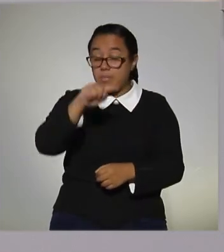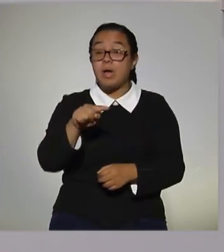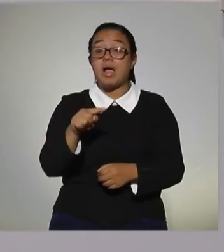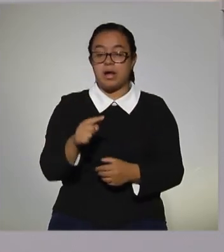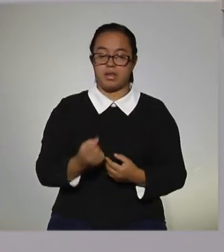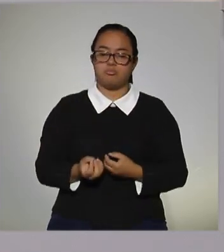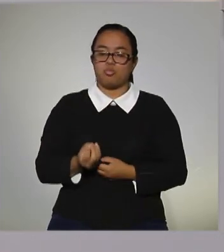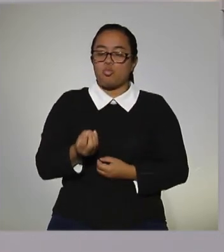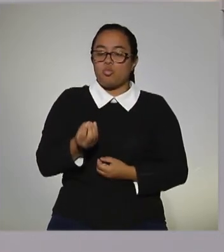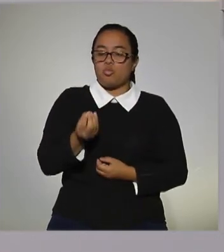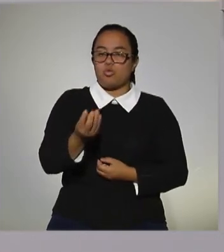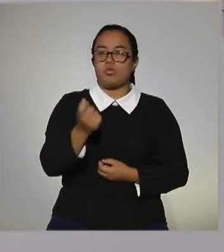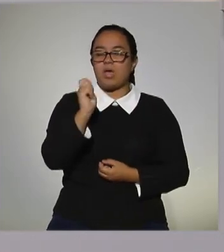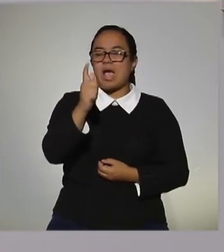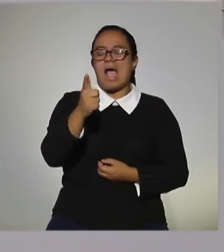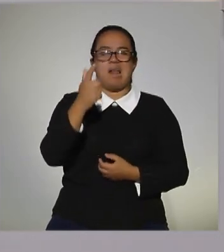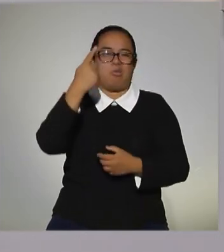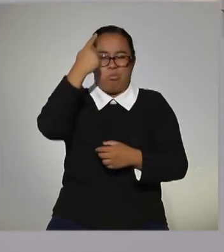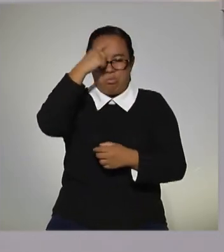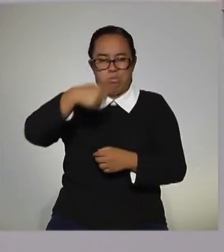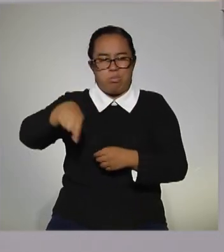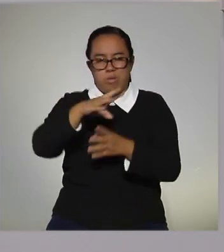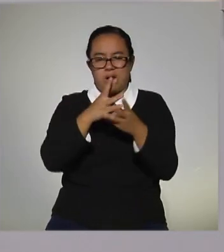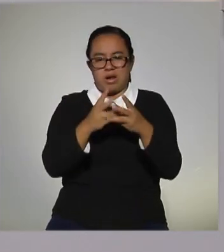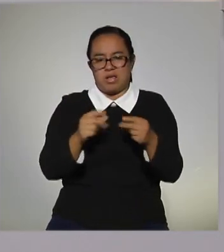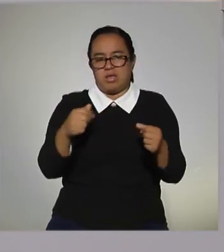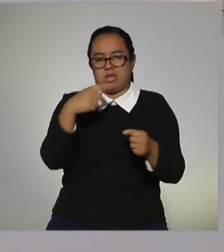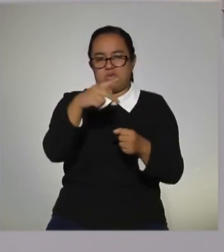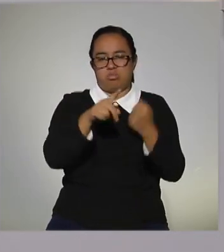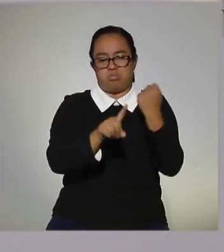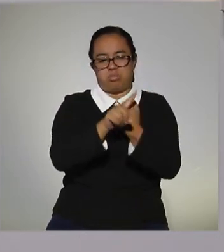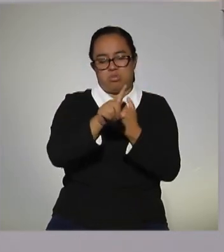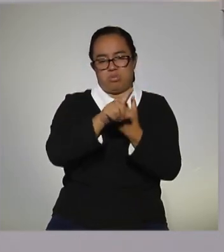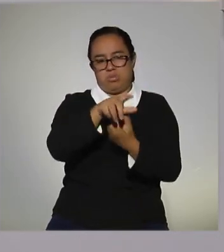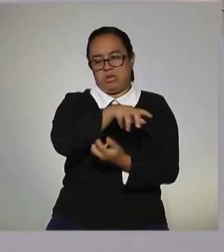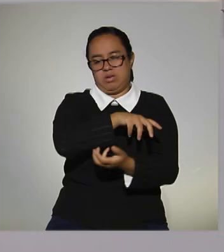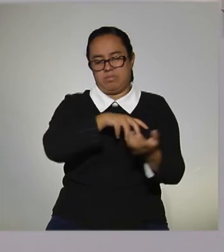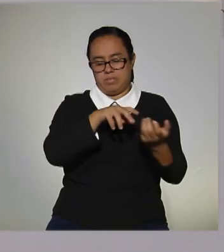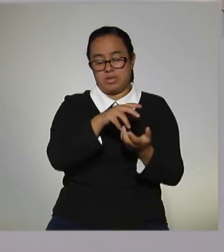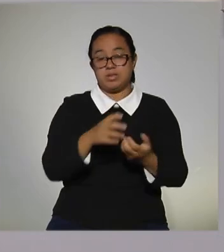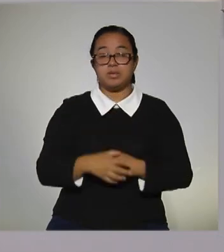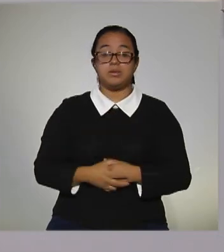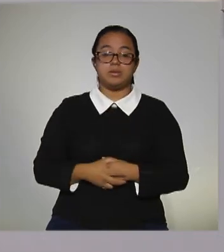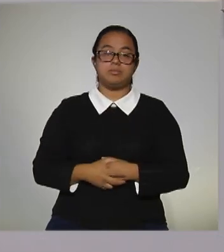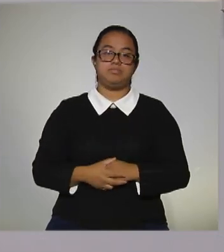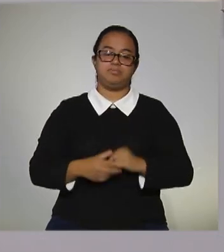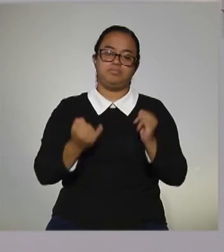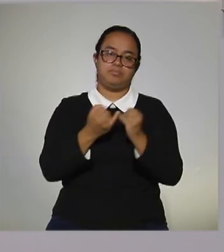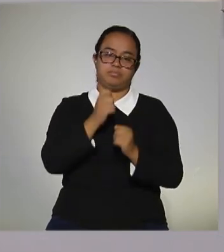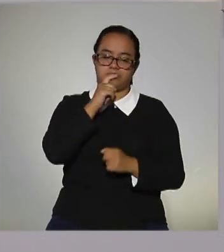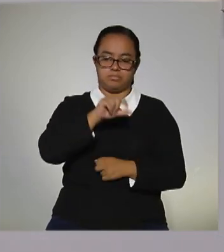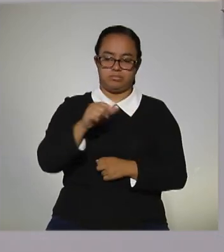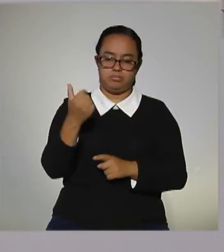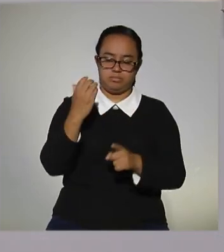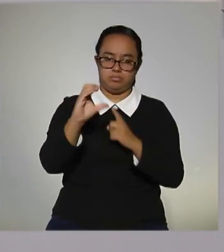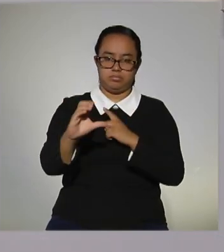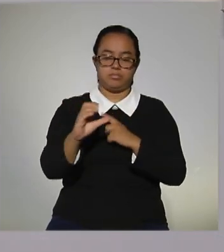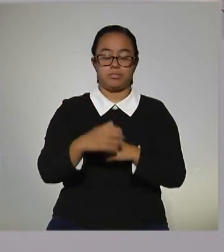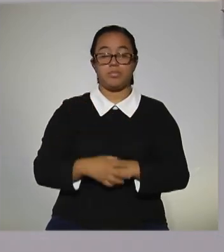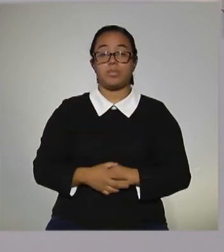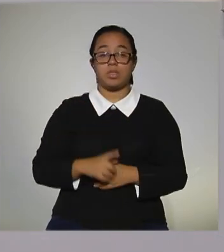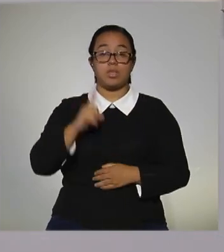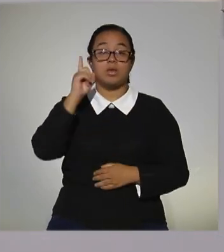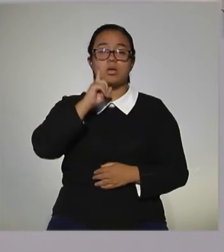poquito de soluciones en su vida familiar todos los martes. También nos dice por acá Guadalupe Castillo,